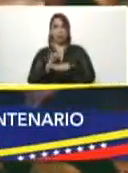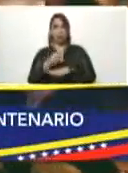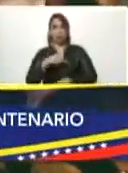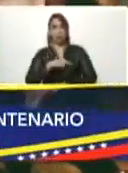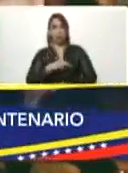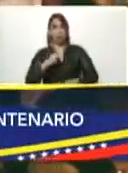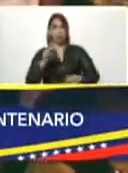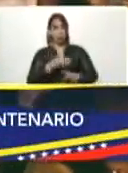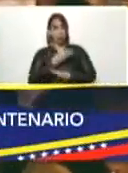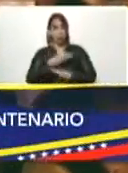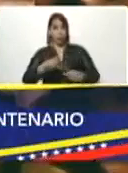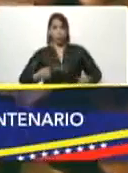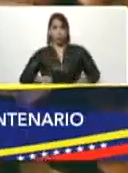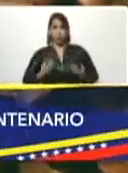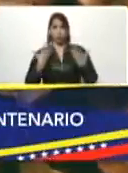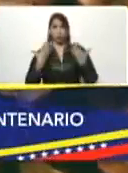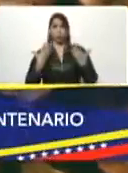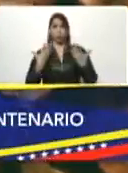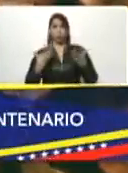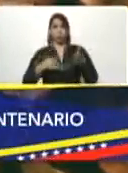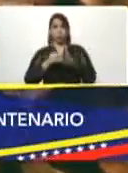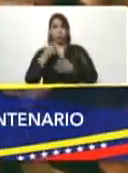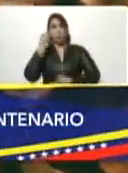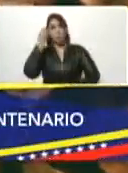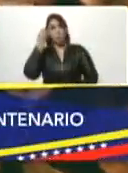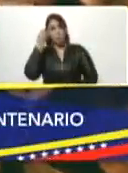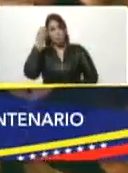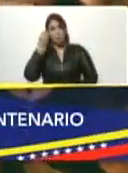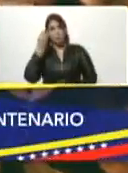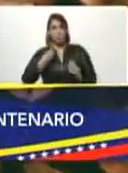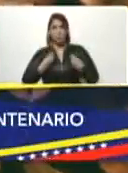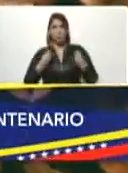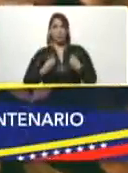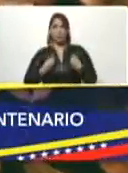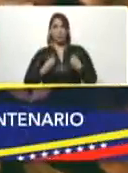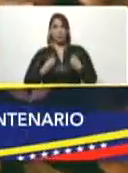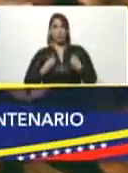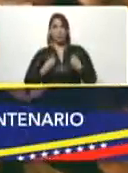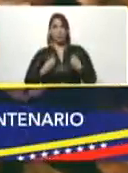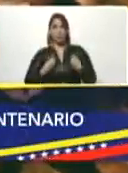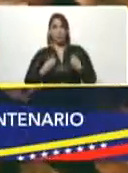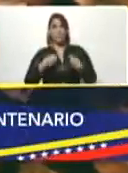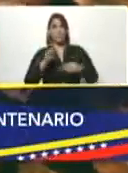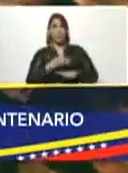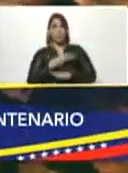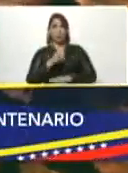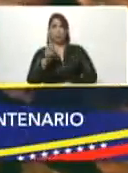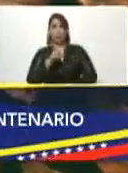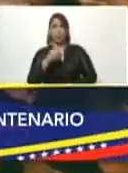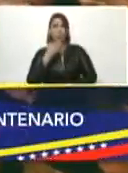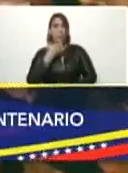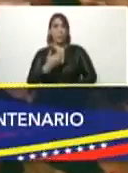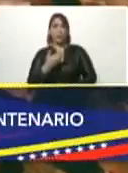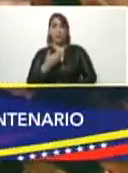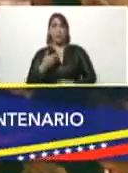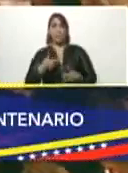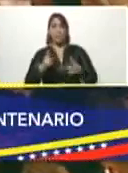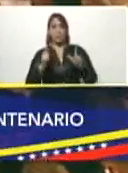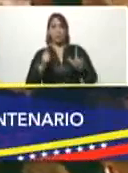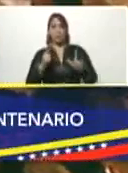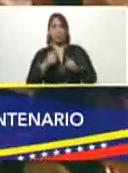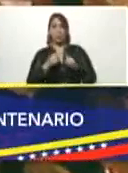han devuelto aquella época histórica a través de la música. Música que no pide permiso para entrar y quedarse en el alma de los